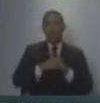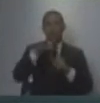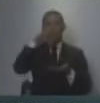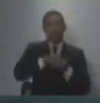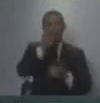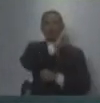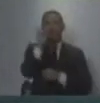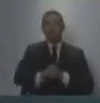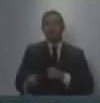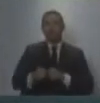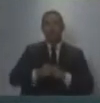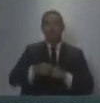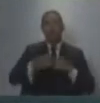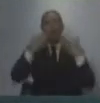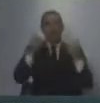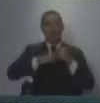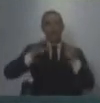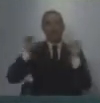la prueba de seguridad.